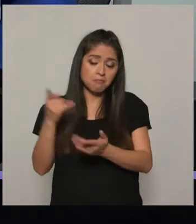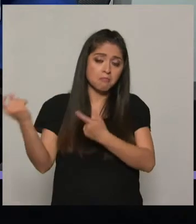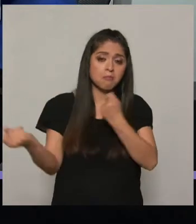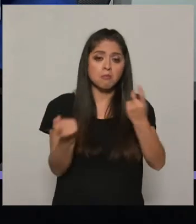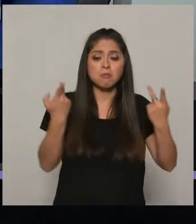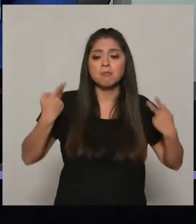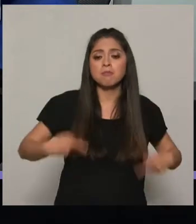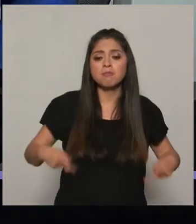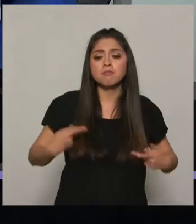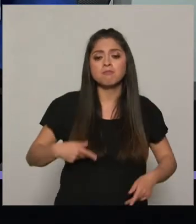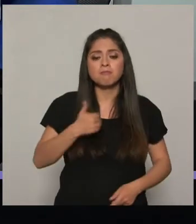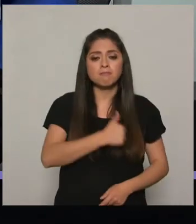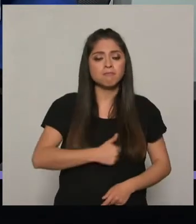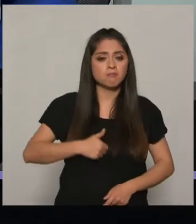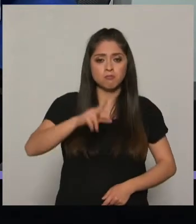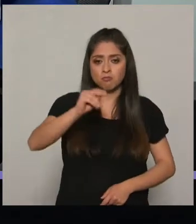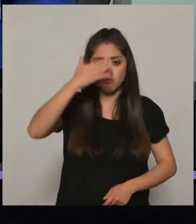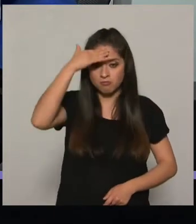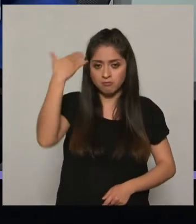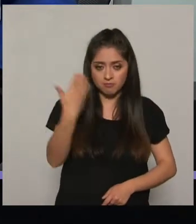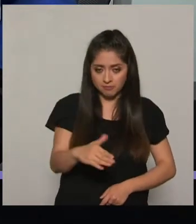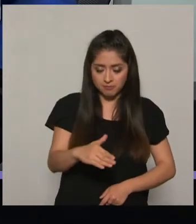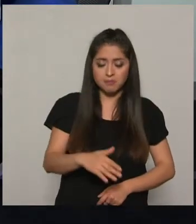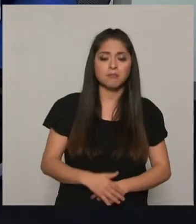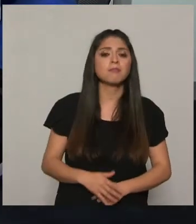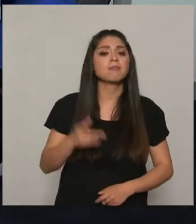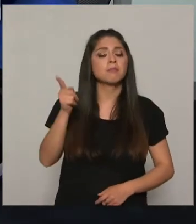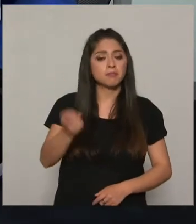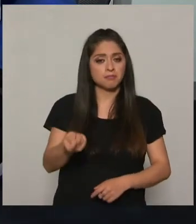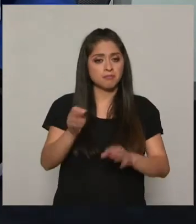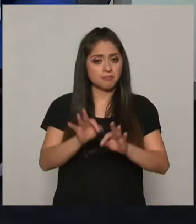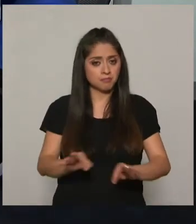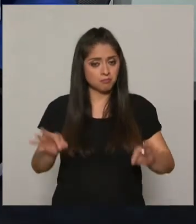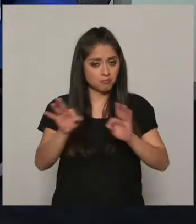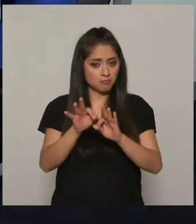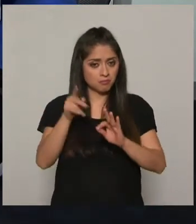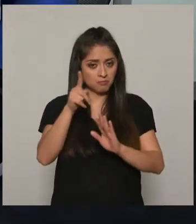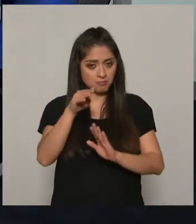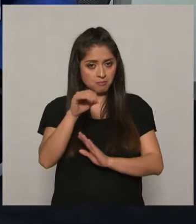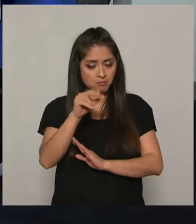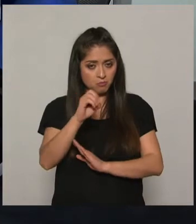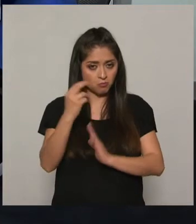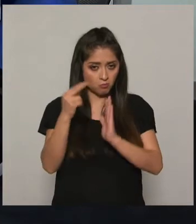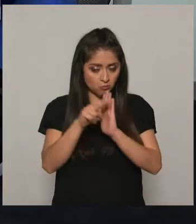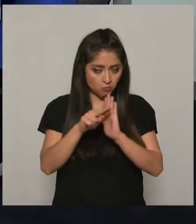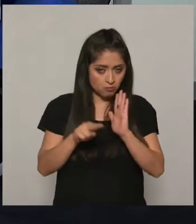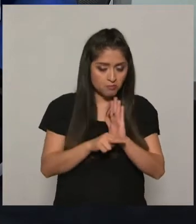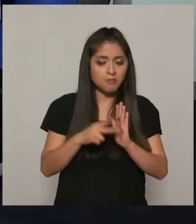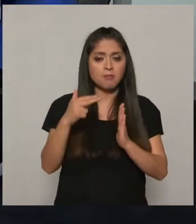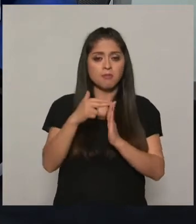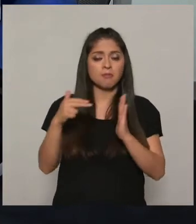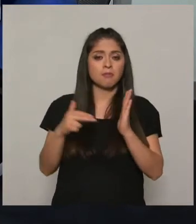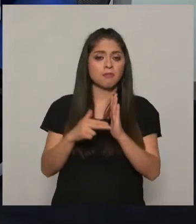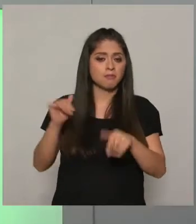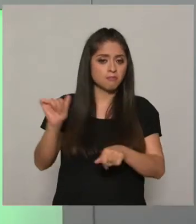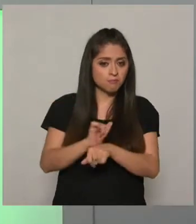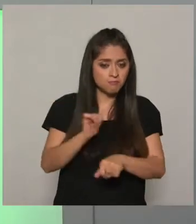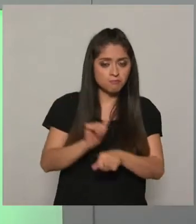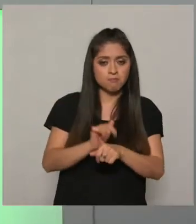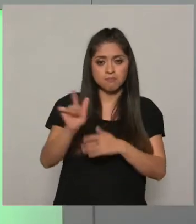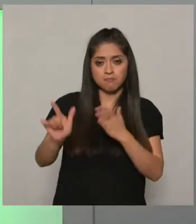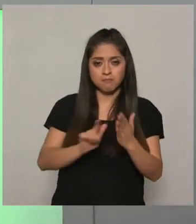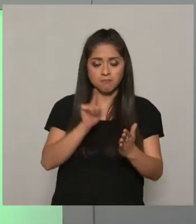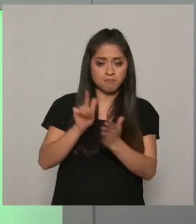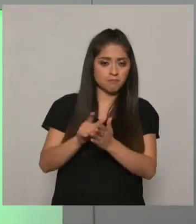Entonces, creo que es importante que se revisen el marco normativo, reglamento de tránsito, las mismas ley de movilidad